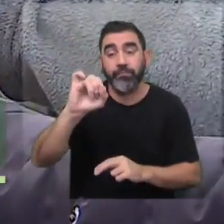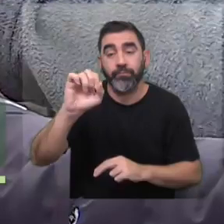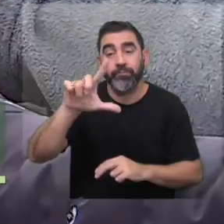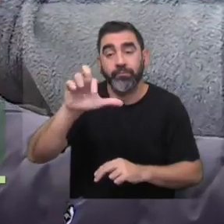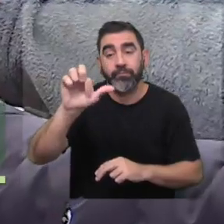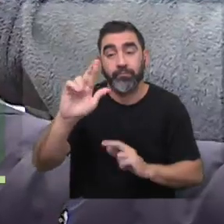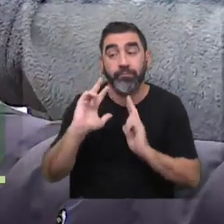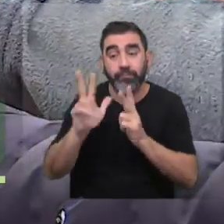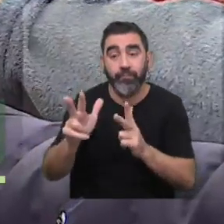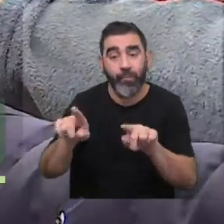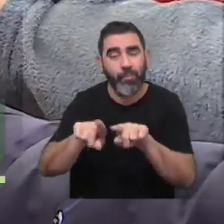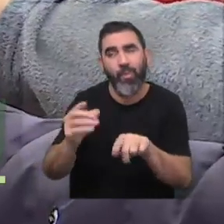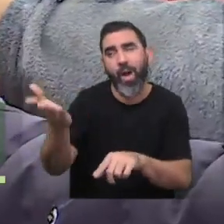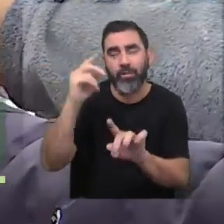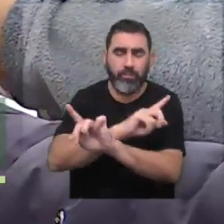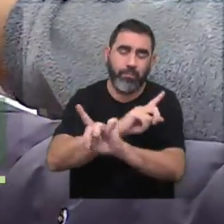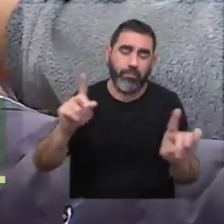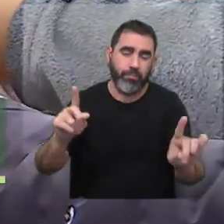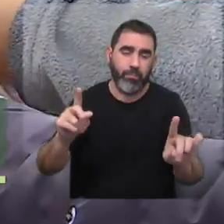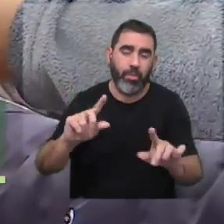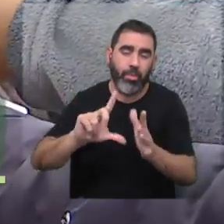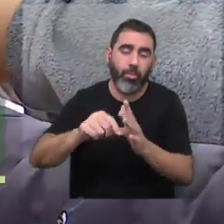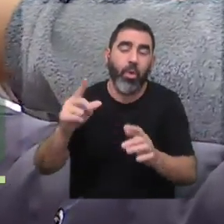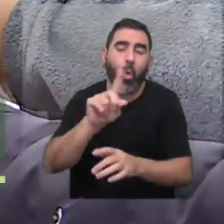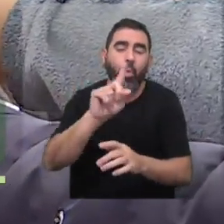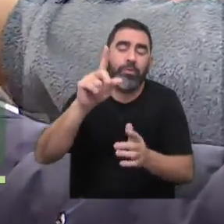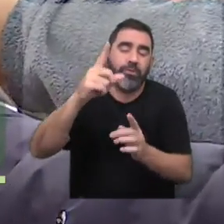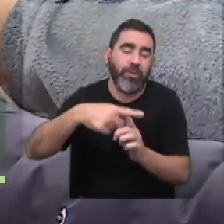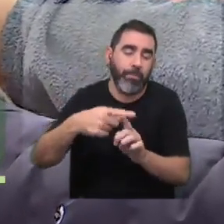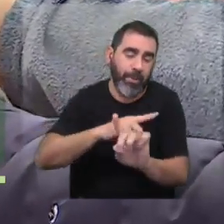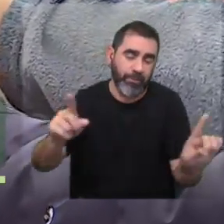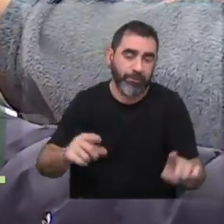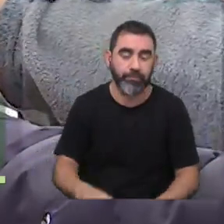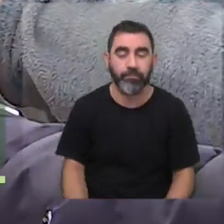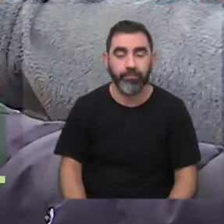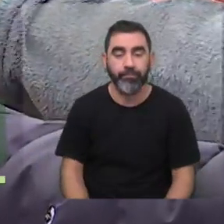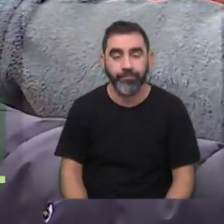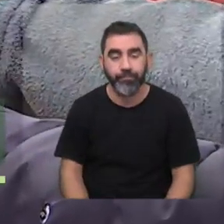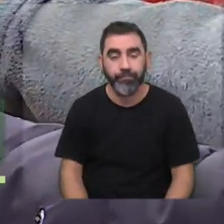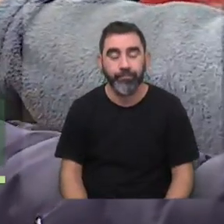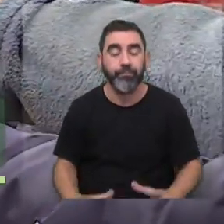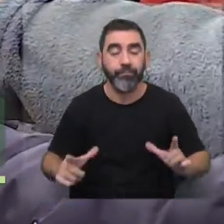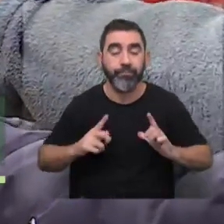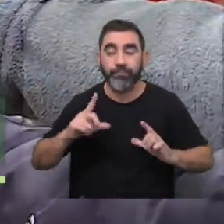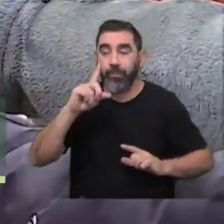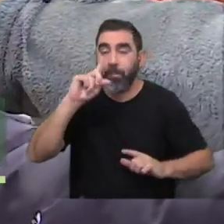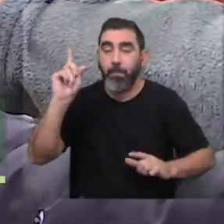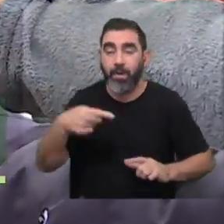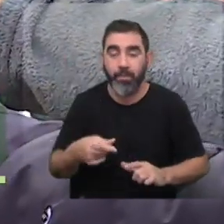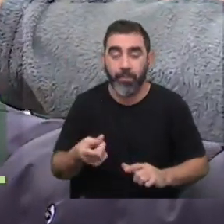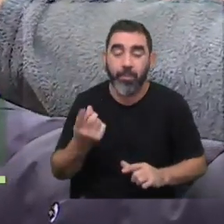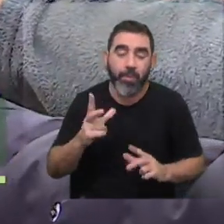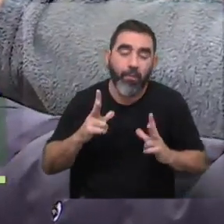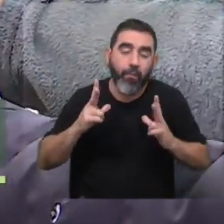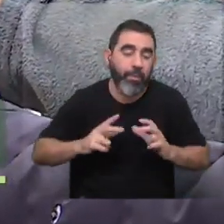suceda como en el caso anterior de de San jurgo se demoraron 11 meses no es se tienen todas las esperanzas de que así no sea pero formalmente